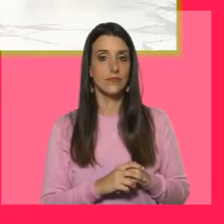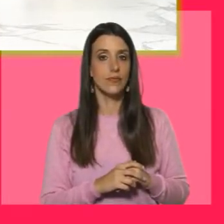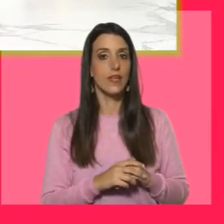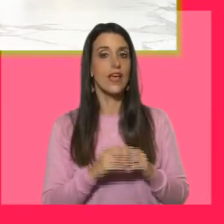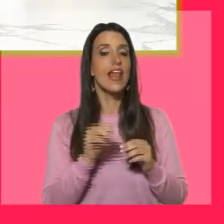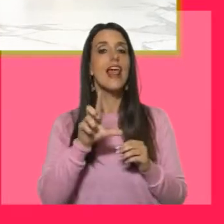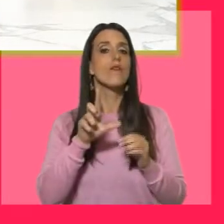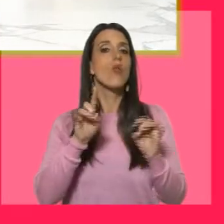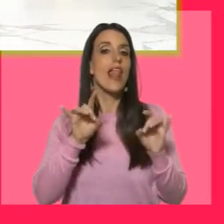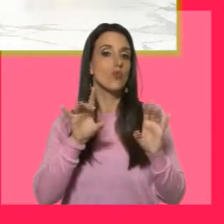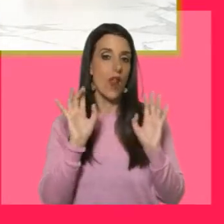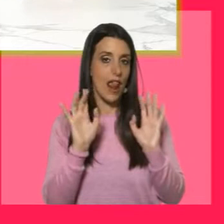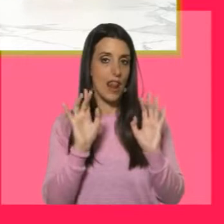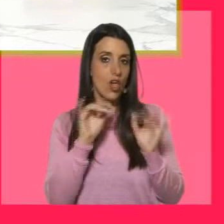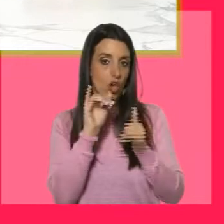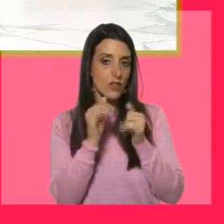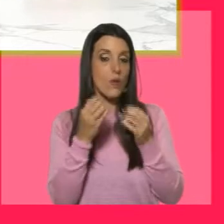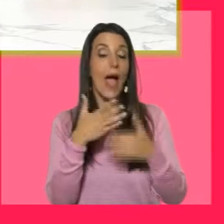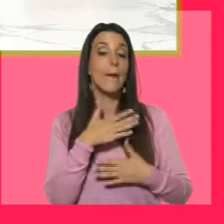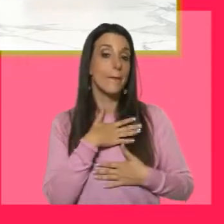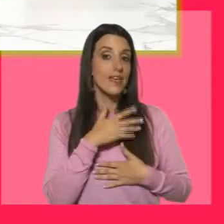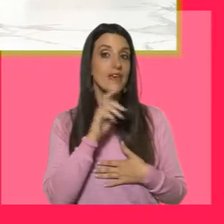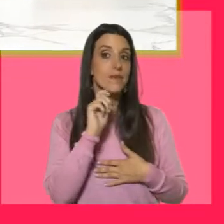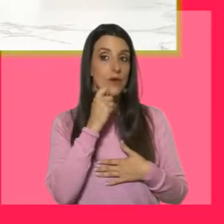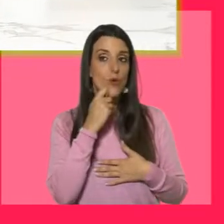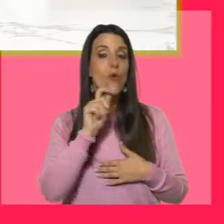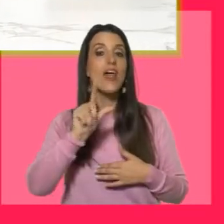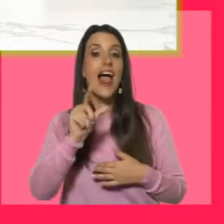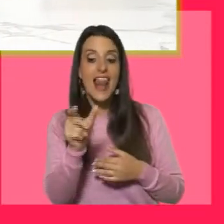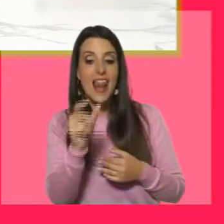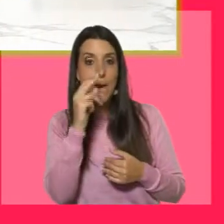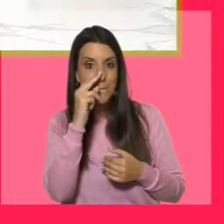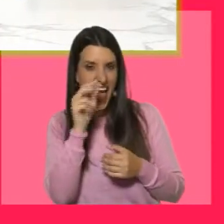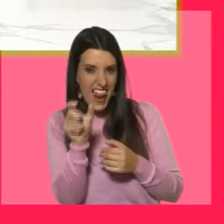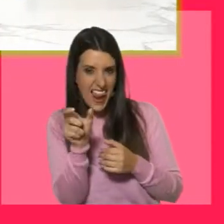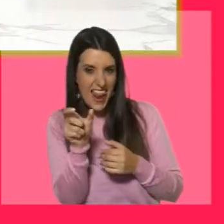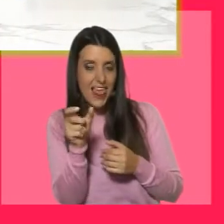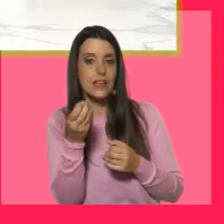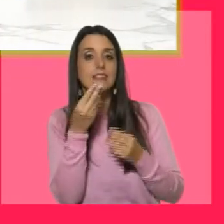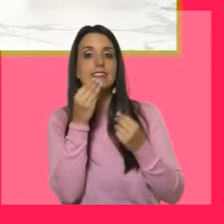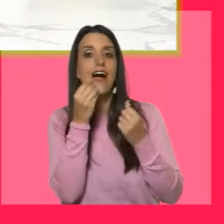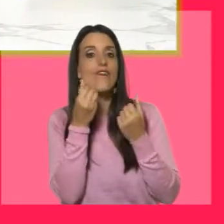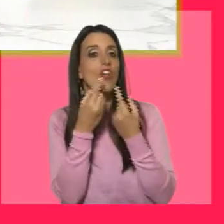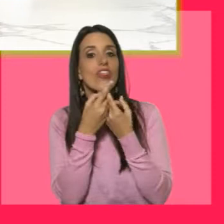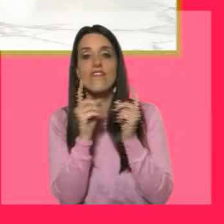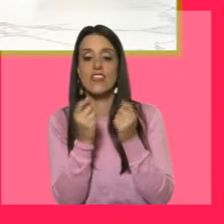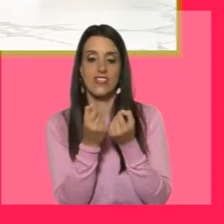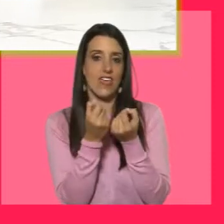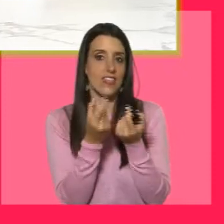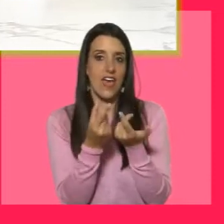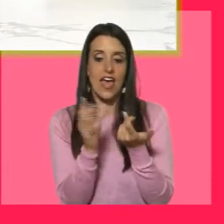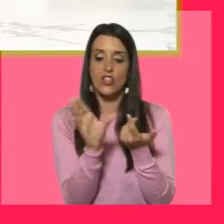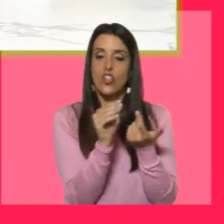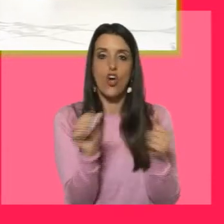Levadura fresca. Y yo te voy a contar por qué. A mí me gusta más la levadura fresca porque le va a dar otro sabor a la rosca y a todo lo que